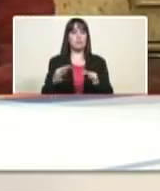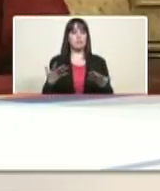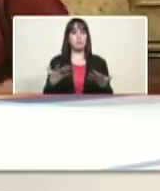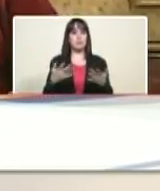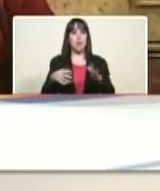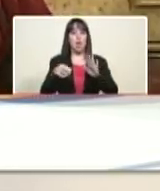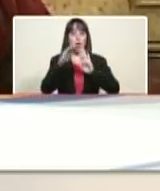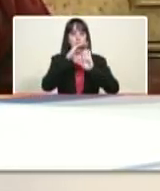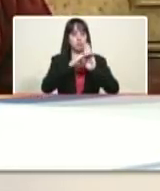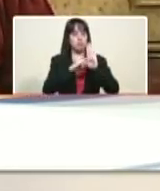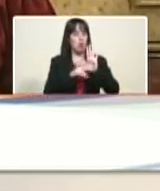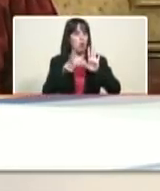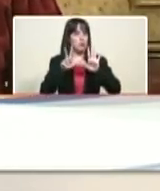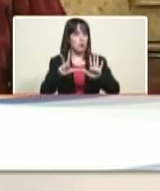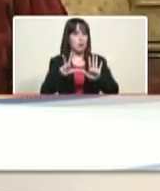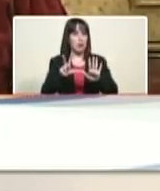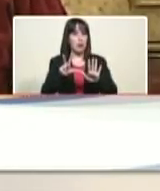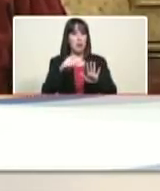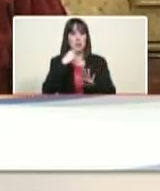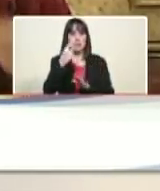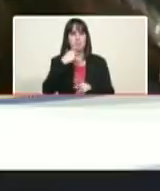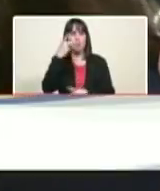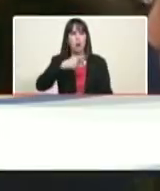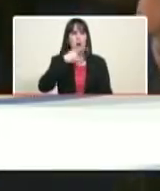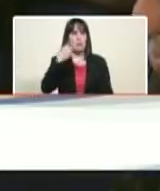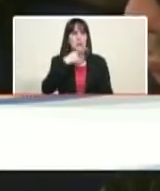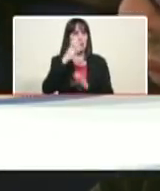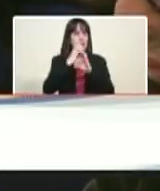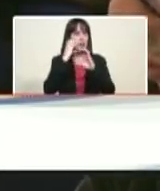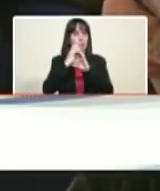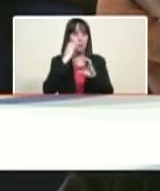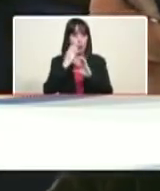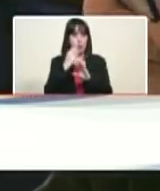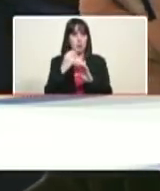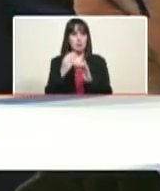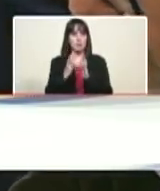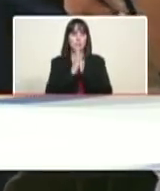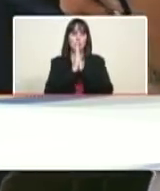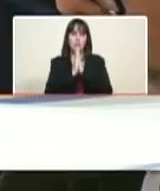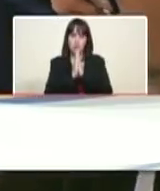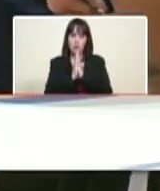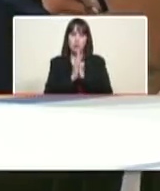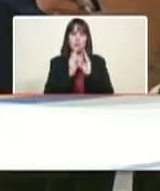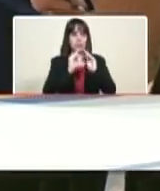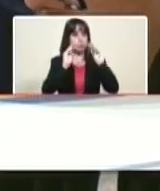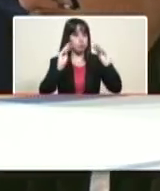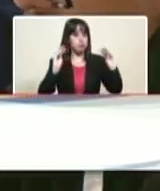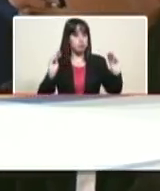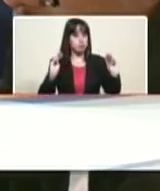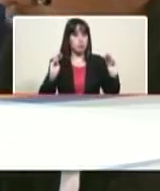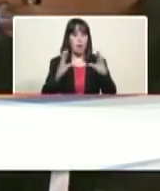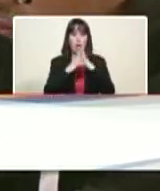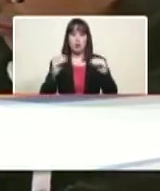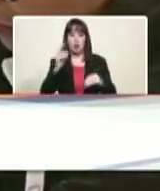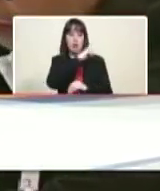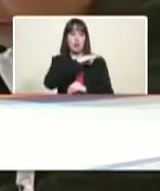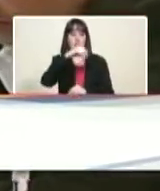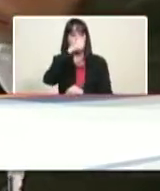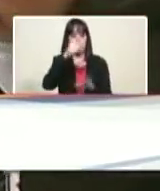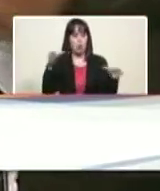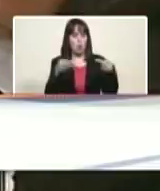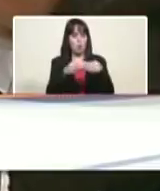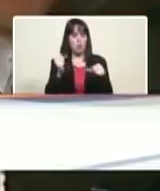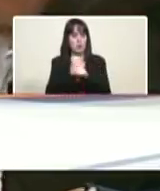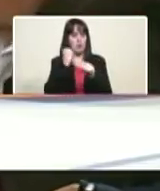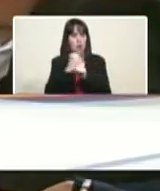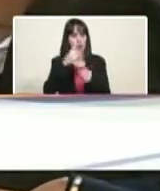la política de transporte. Ahí yo le pido a la dirección, al alto mando sindical